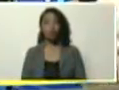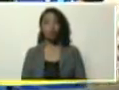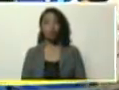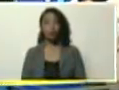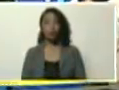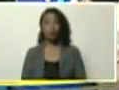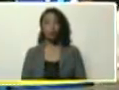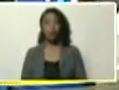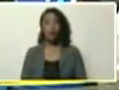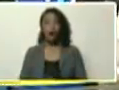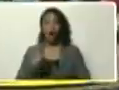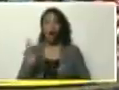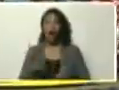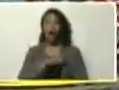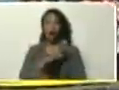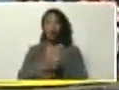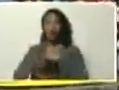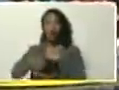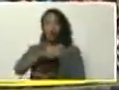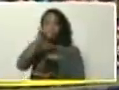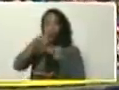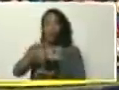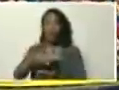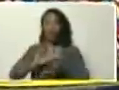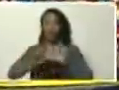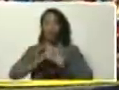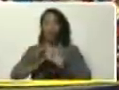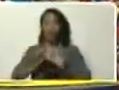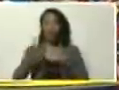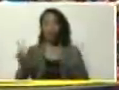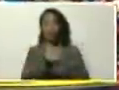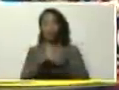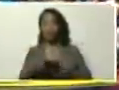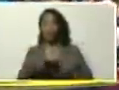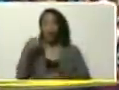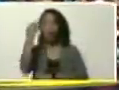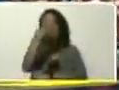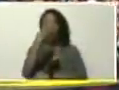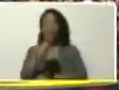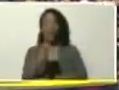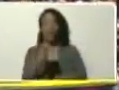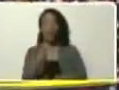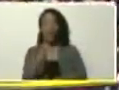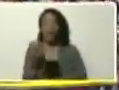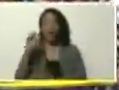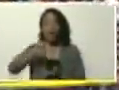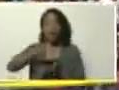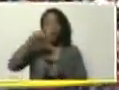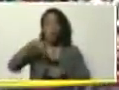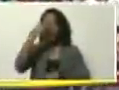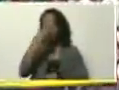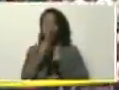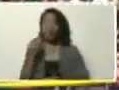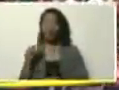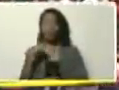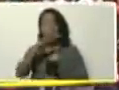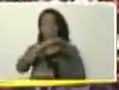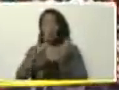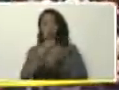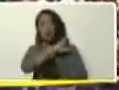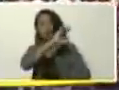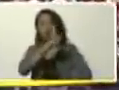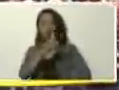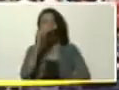Gloria al bravo pueblo, interpretado por la Orquesta Juvenil Núcleo Los Teques, bajo la dirección del